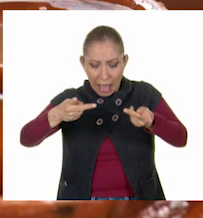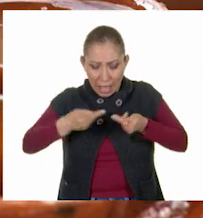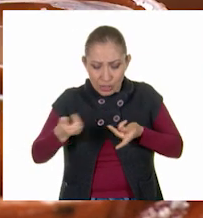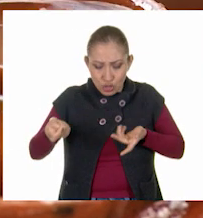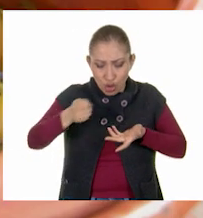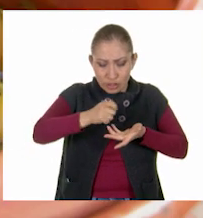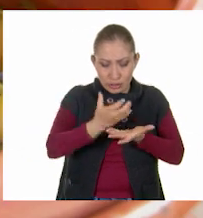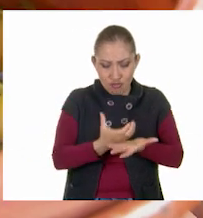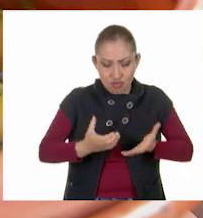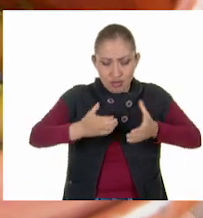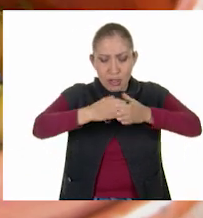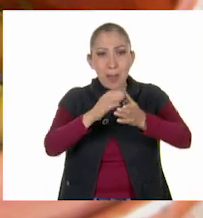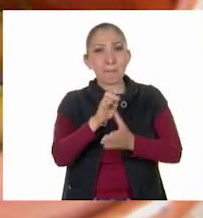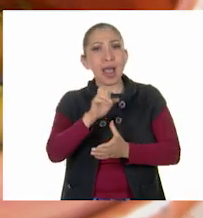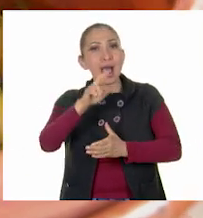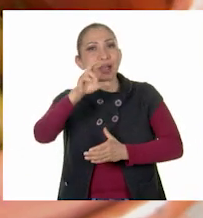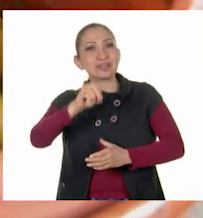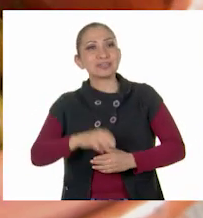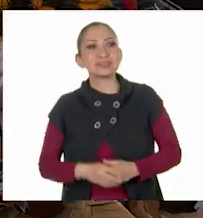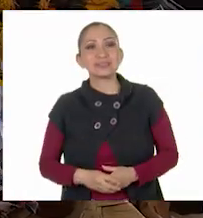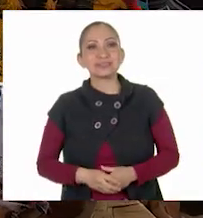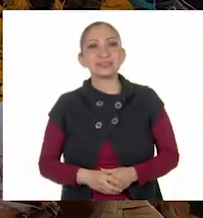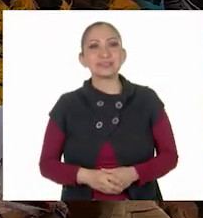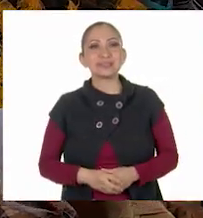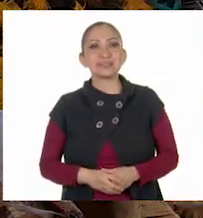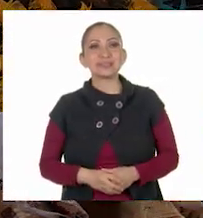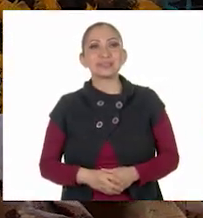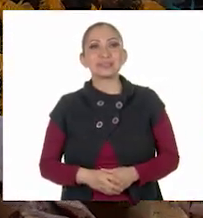y tarros de barro.